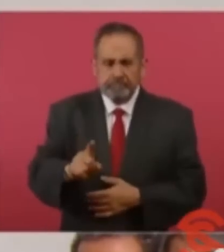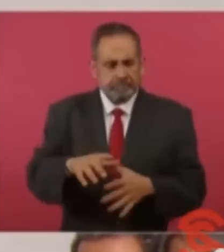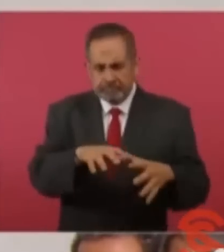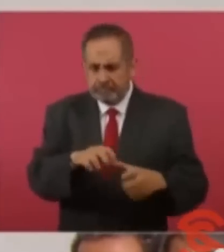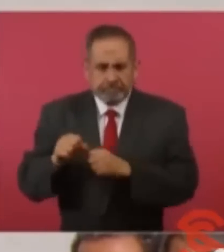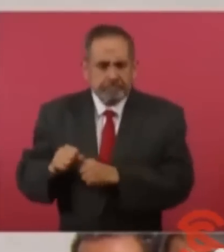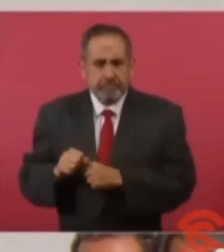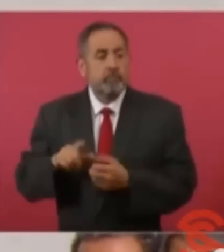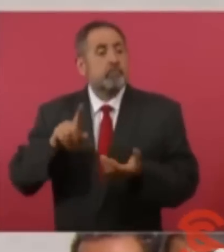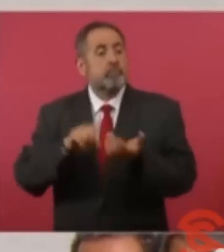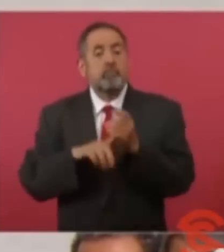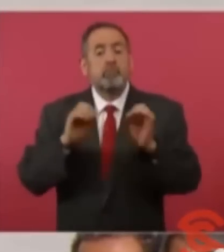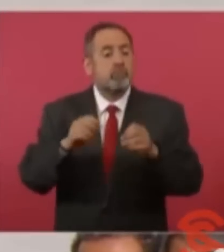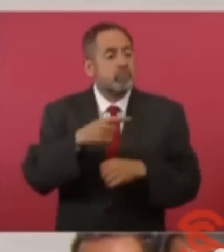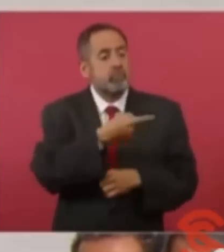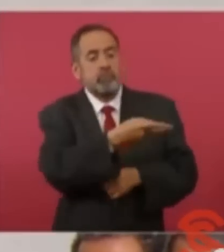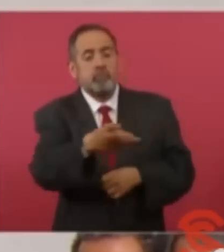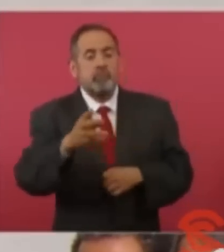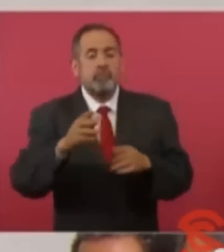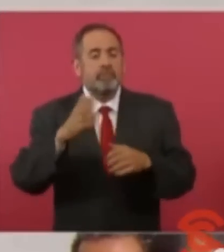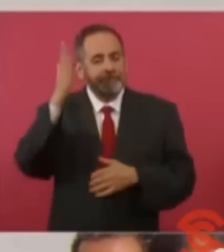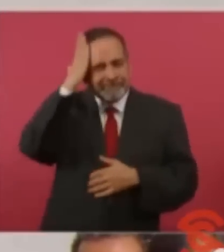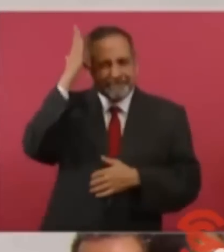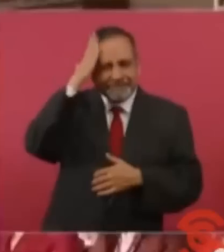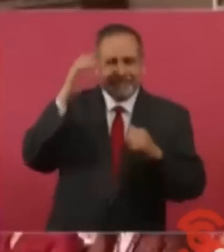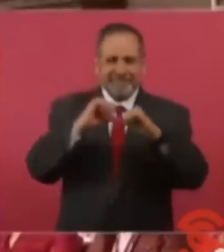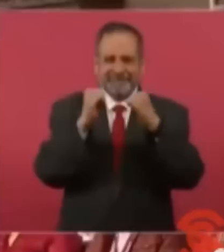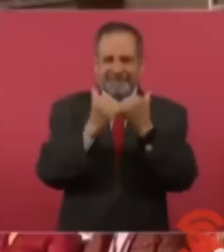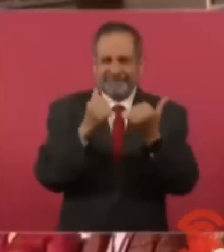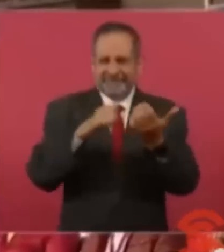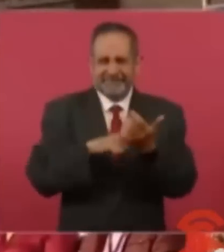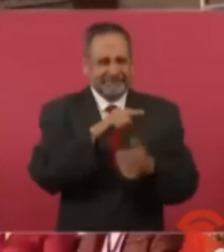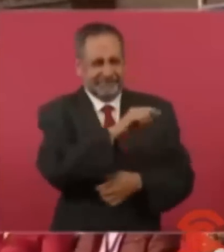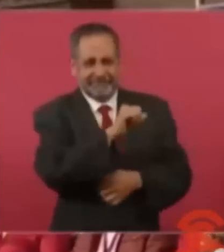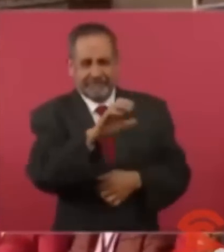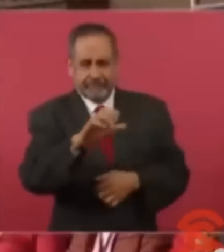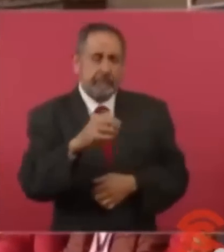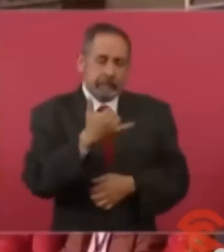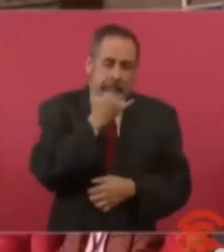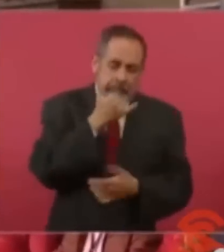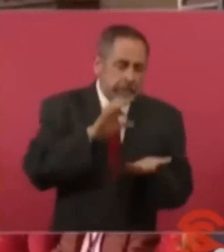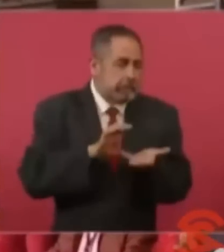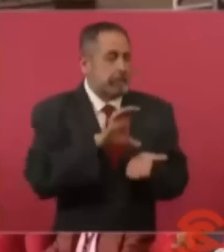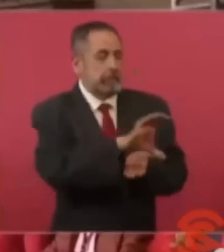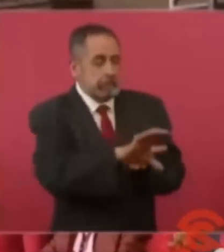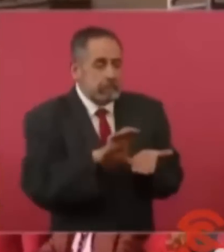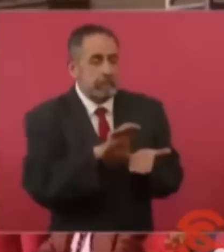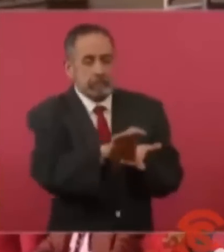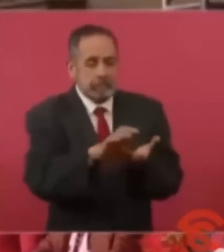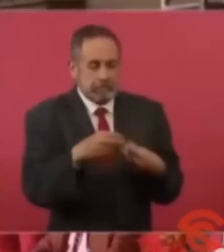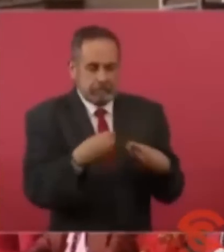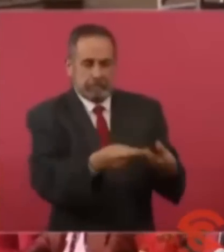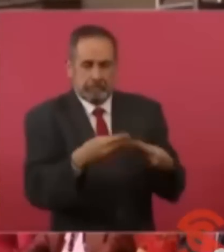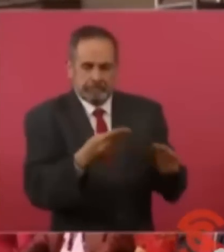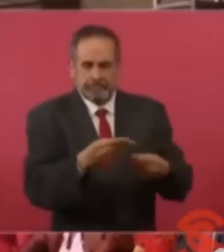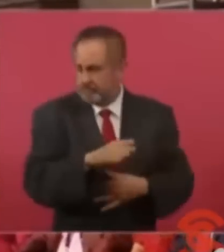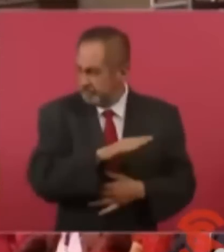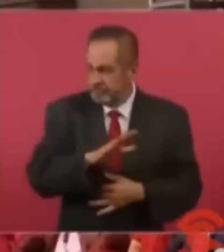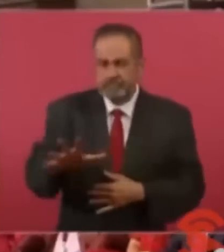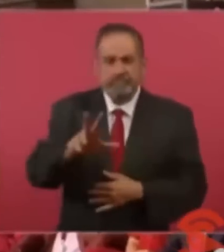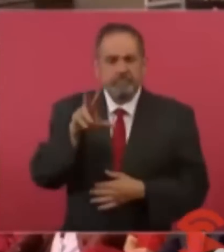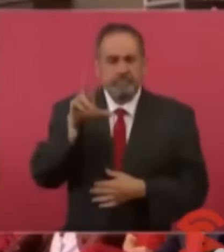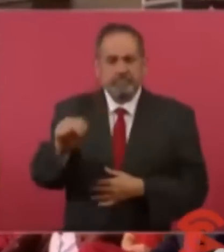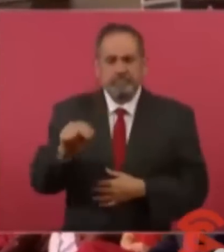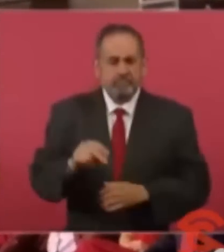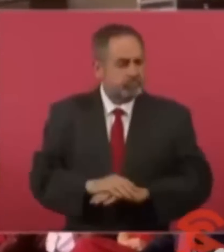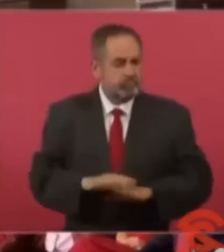llenas a líderes de organizaciones sociales o de la llamada sociedad civil.